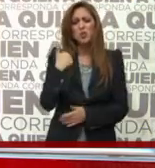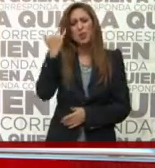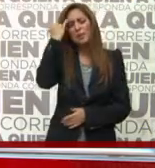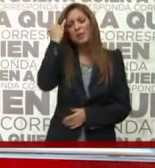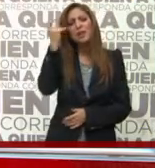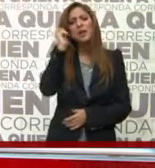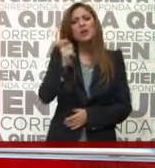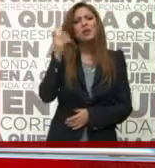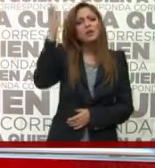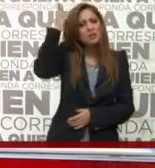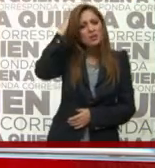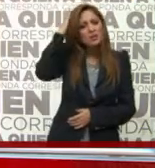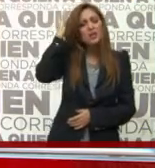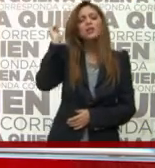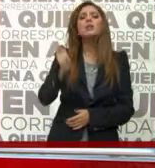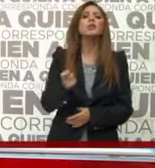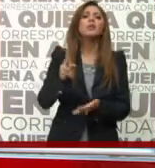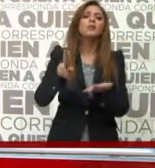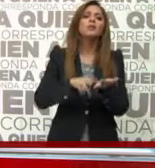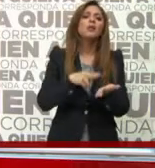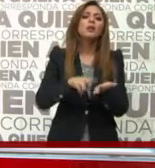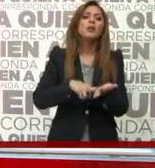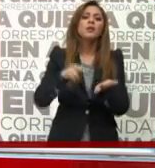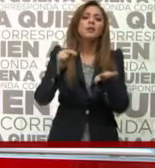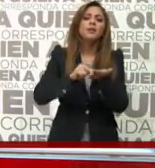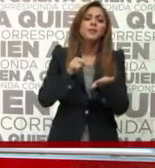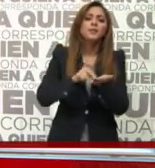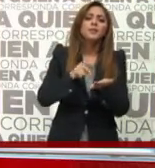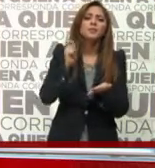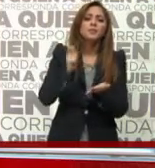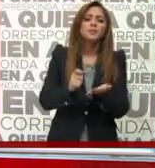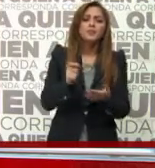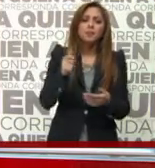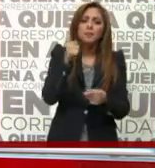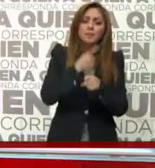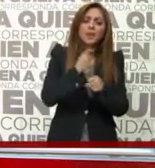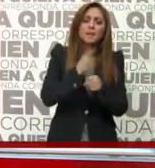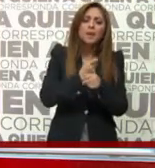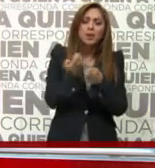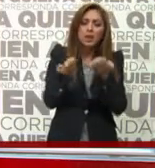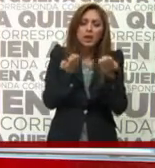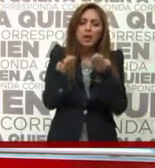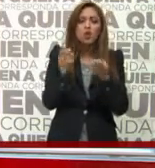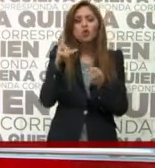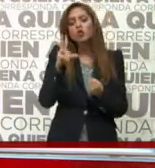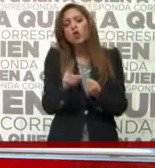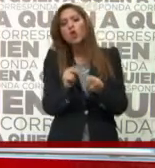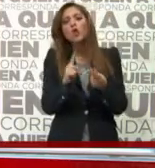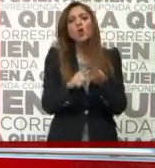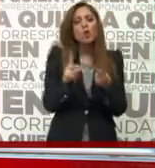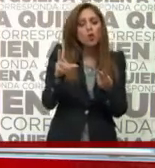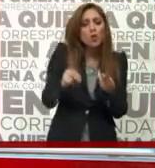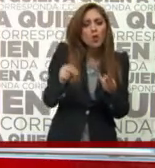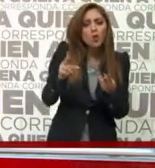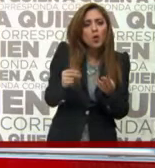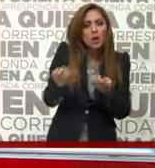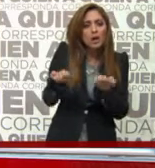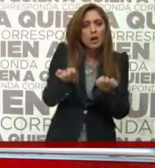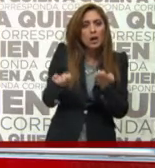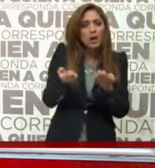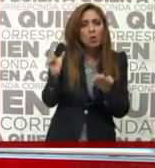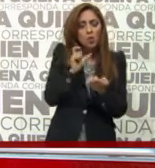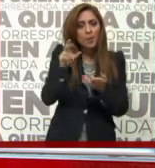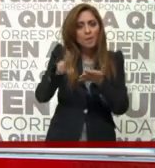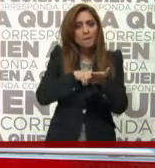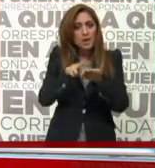al titular de lo que sea que tiene que firmar como ensayándola. No. Hasta que